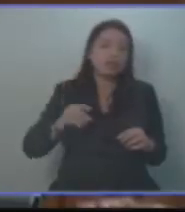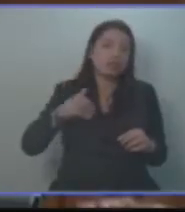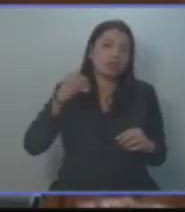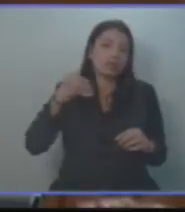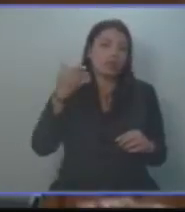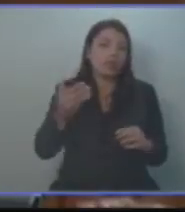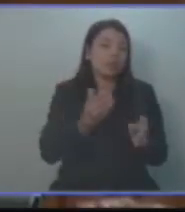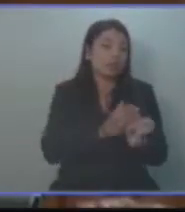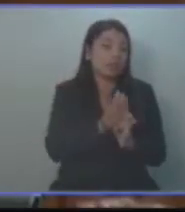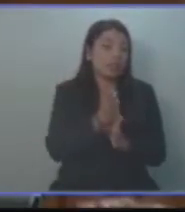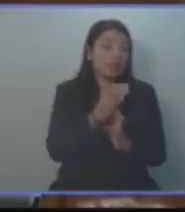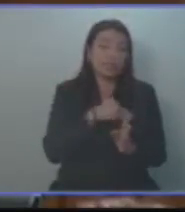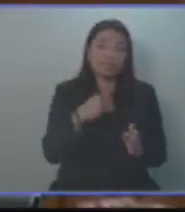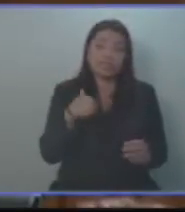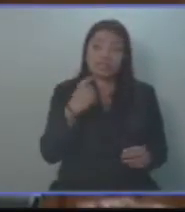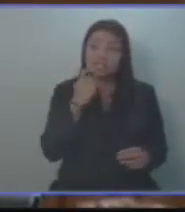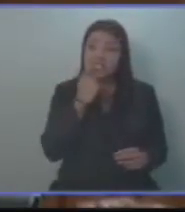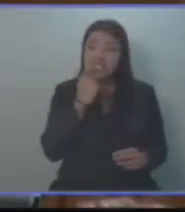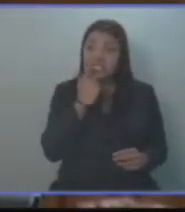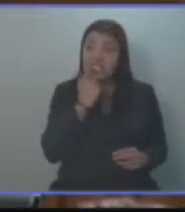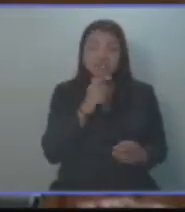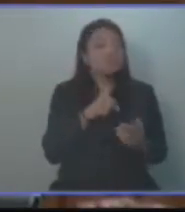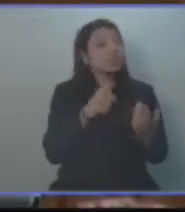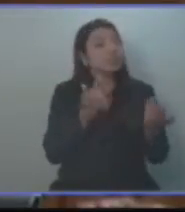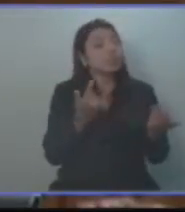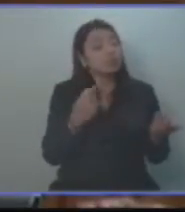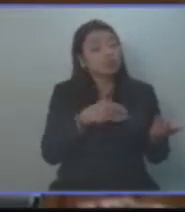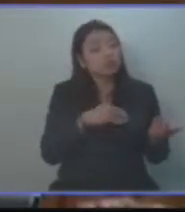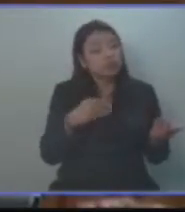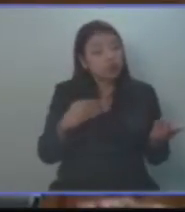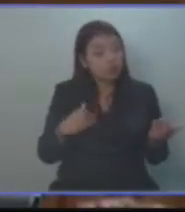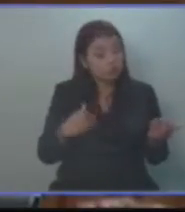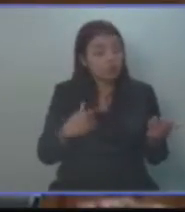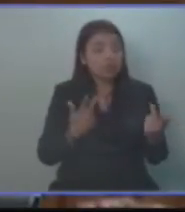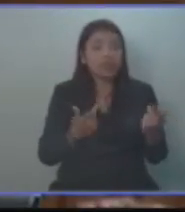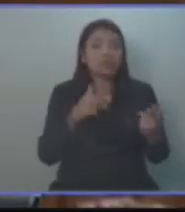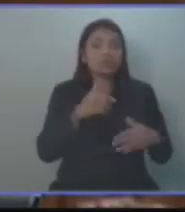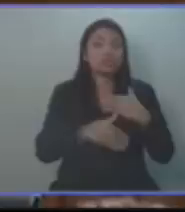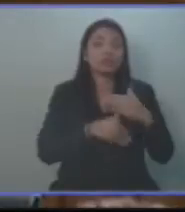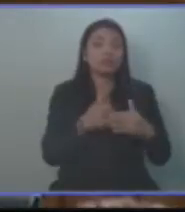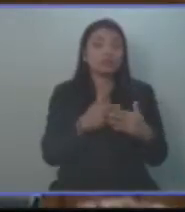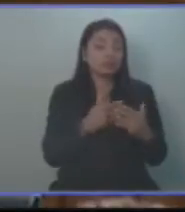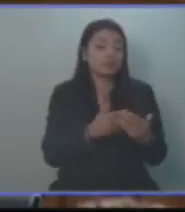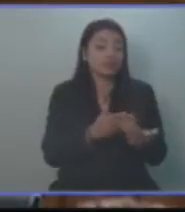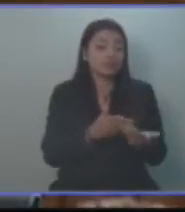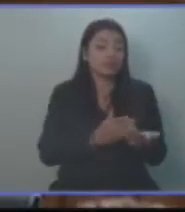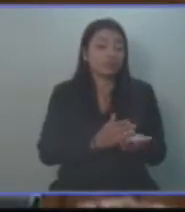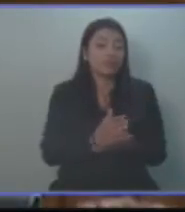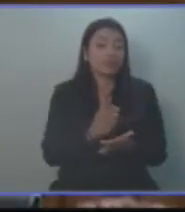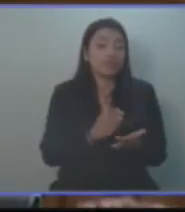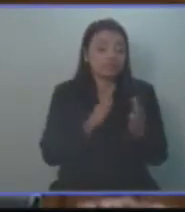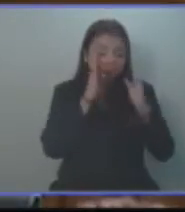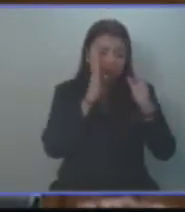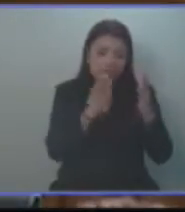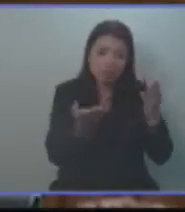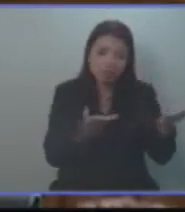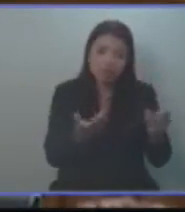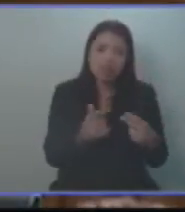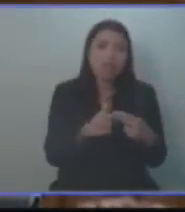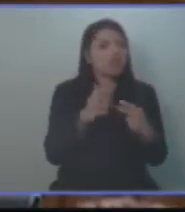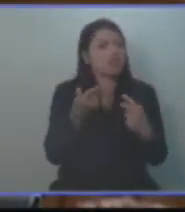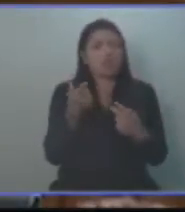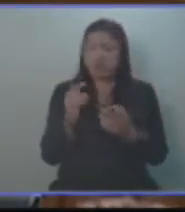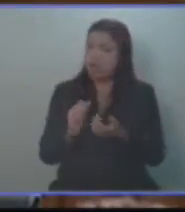y odontología y médicos u odontólogos residentes en el ámbito asistencial, así como de los avances en